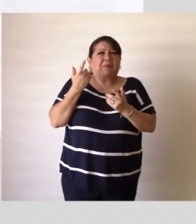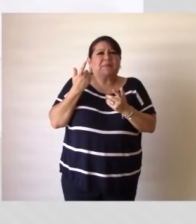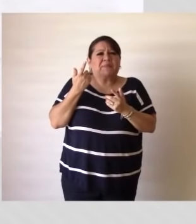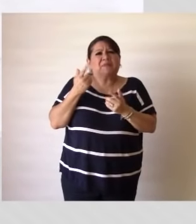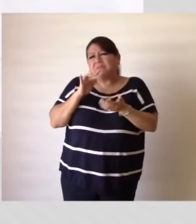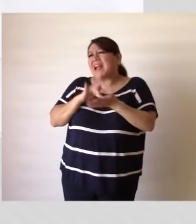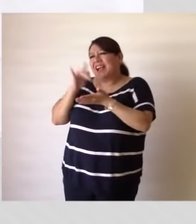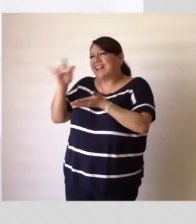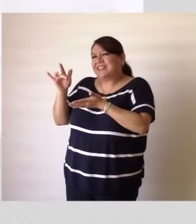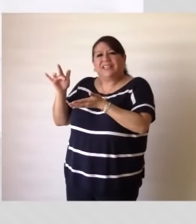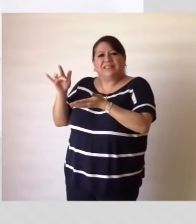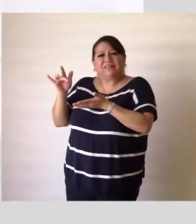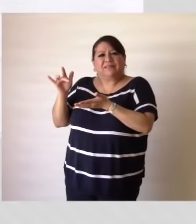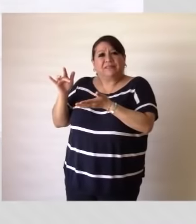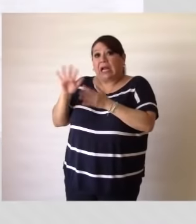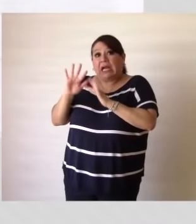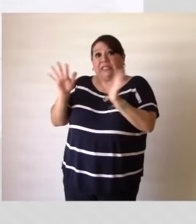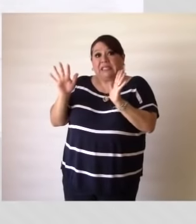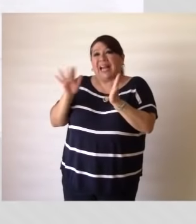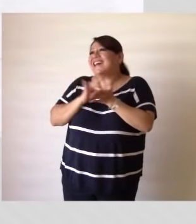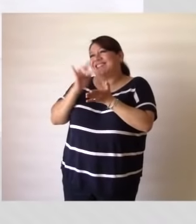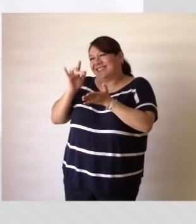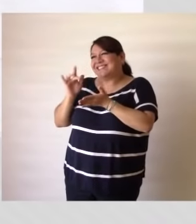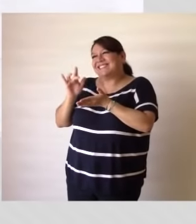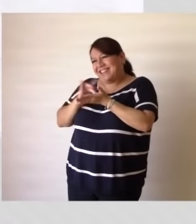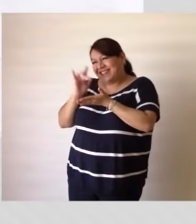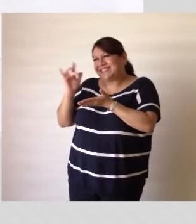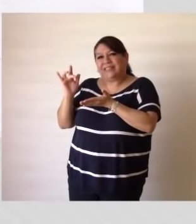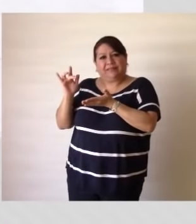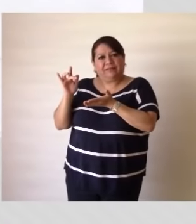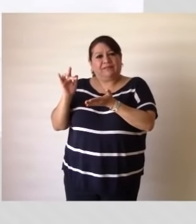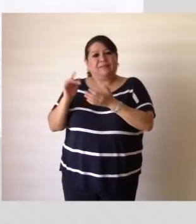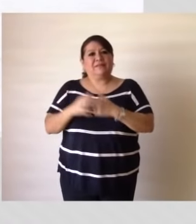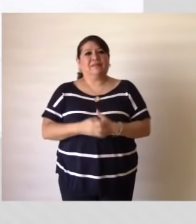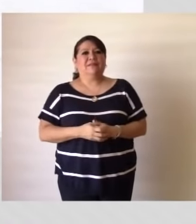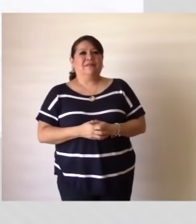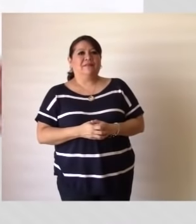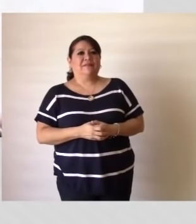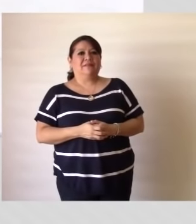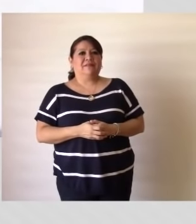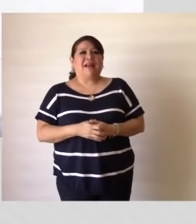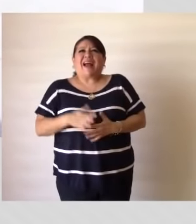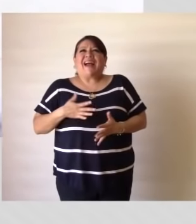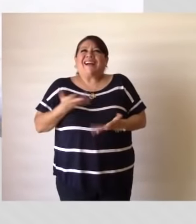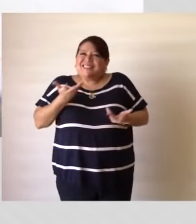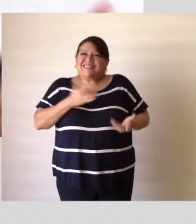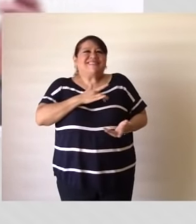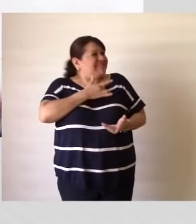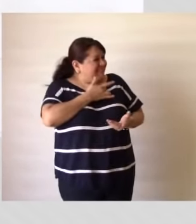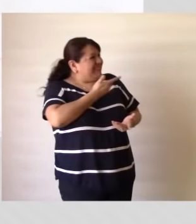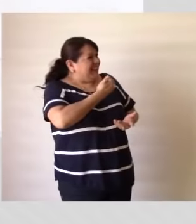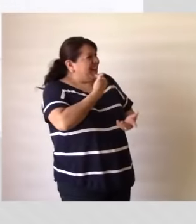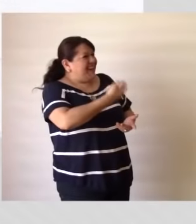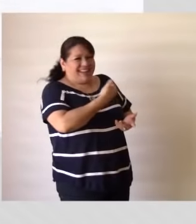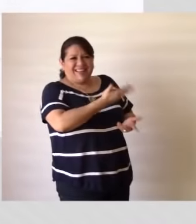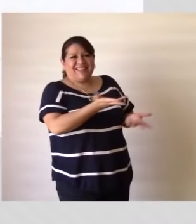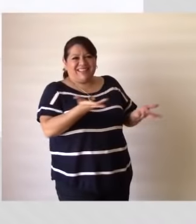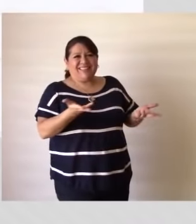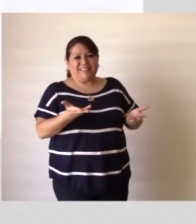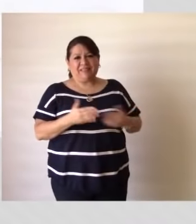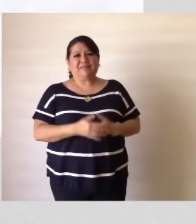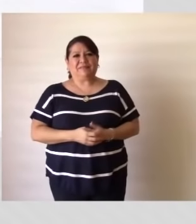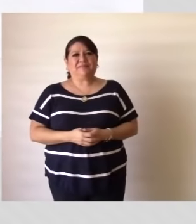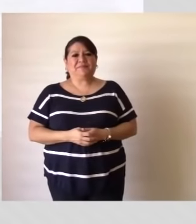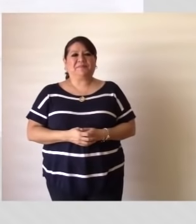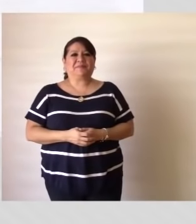agradezco el detalle muchas gracias y sientes que has correspondido al a lo que la persona hizo